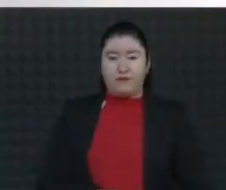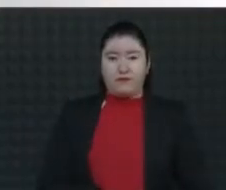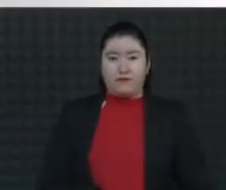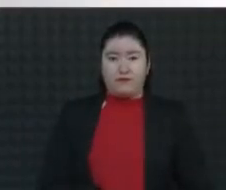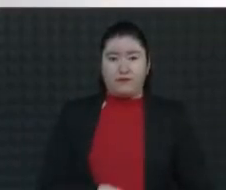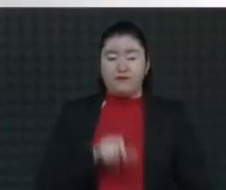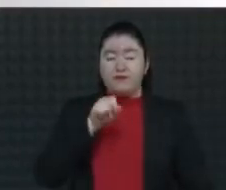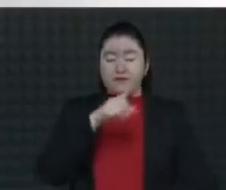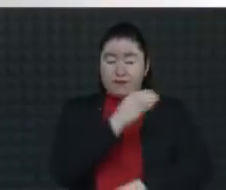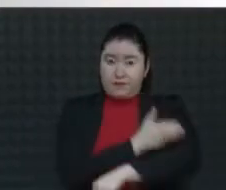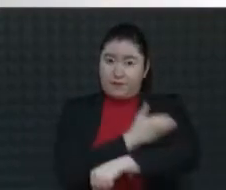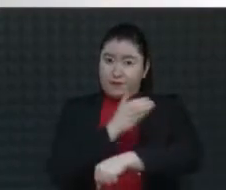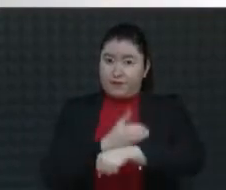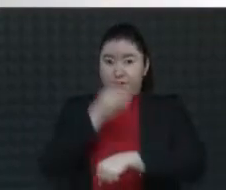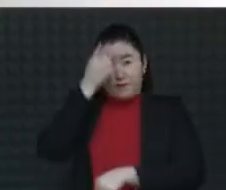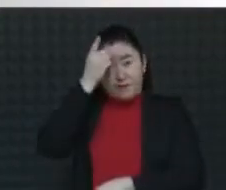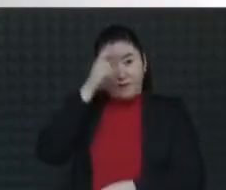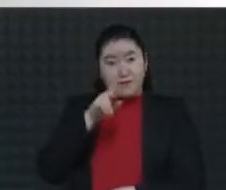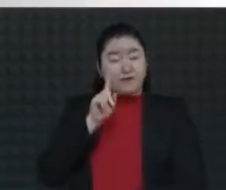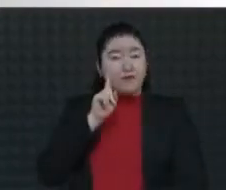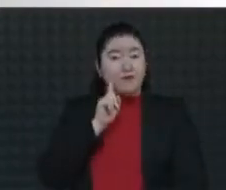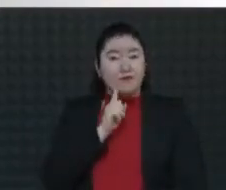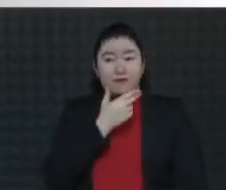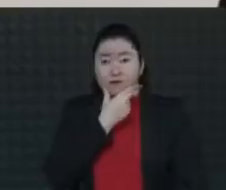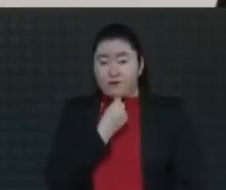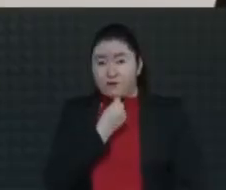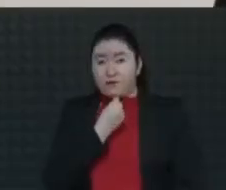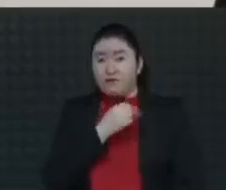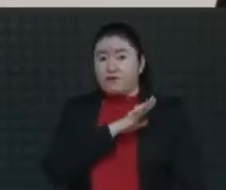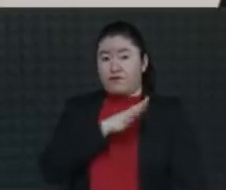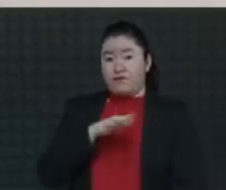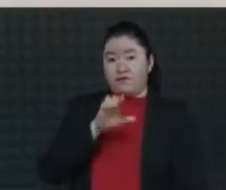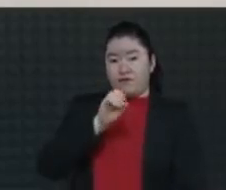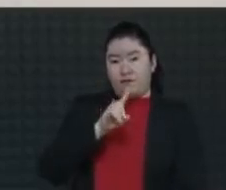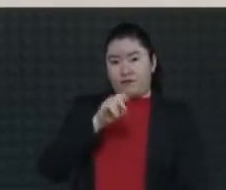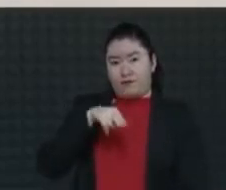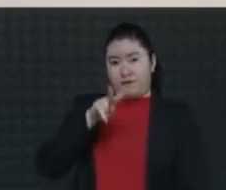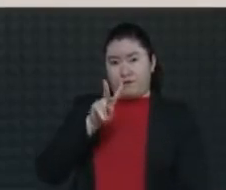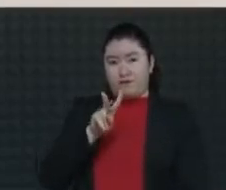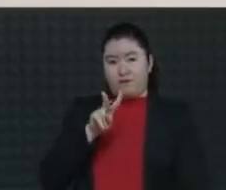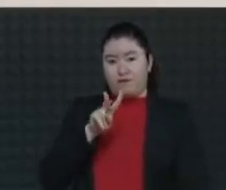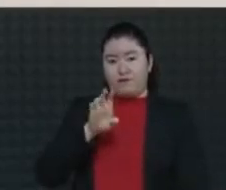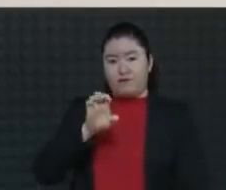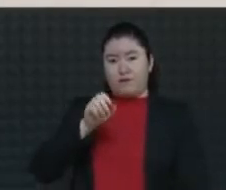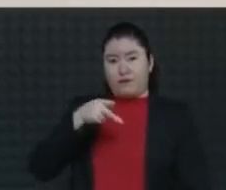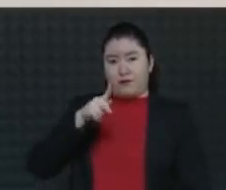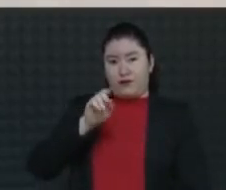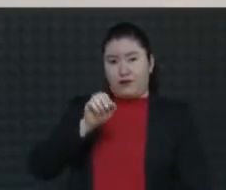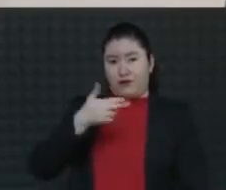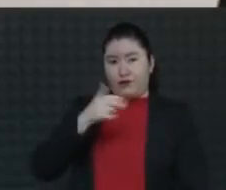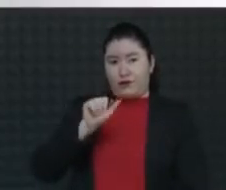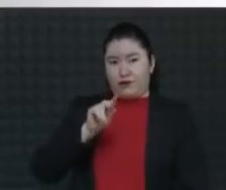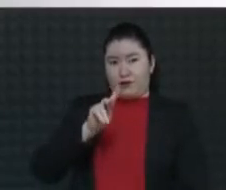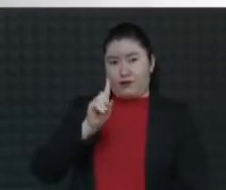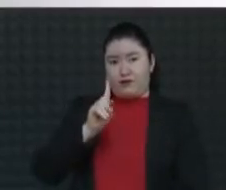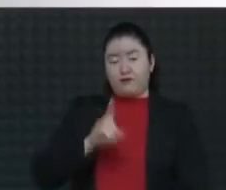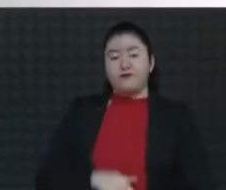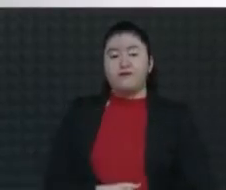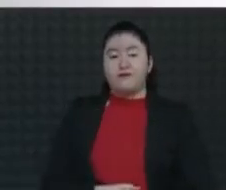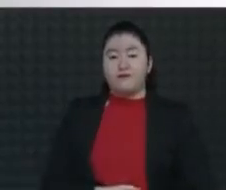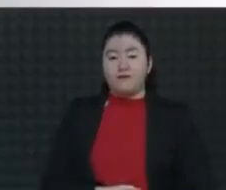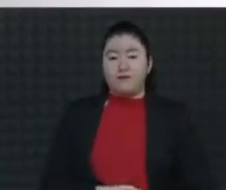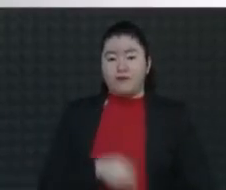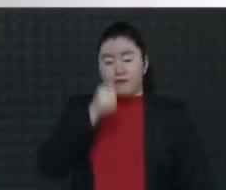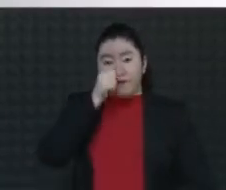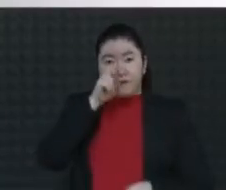Nos acompaña el director general de DNB México, señor Eckhard Hinrichsen. El secretario de Obras y